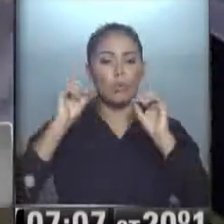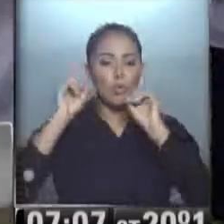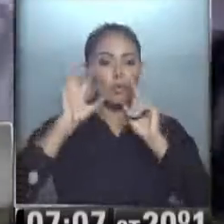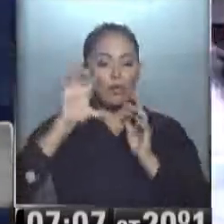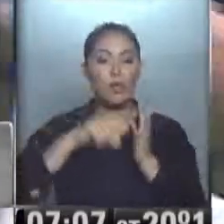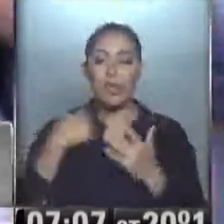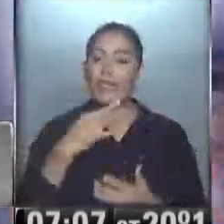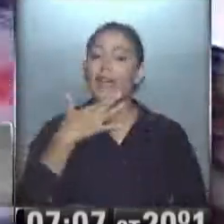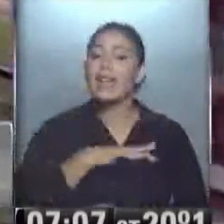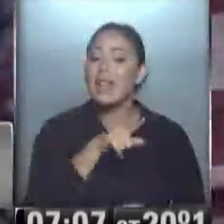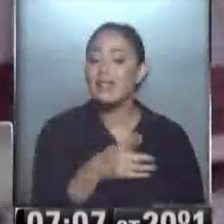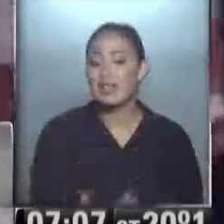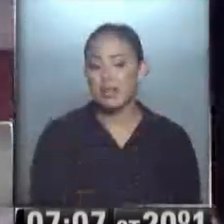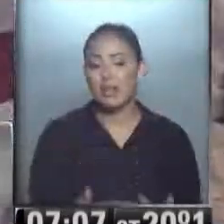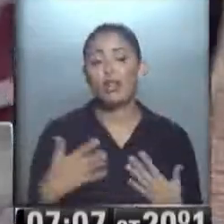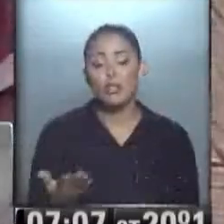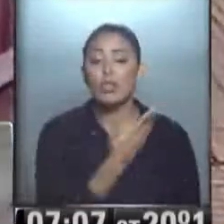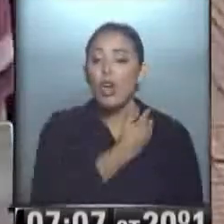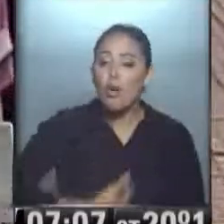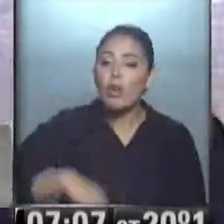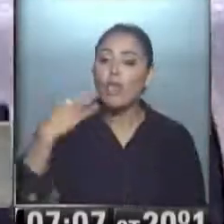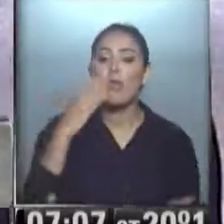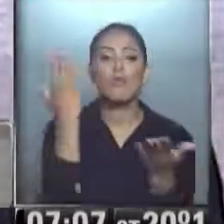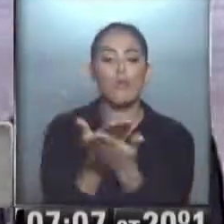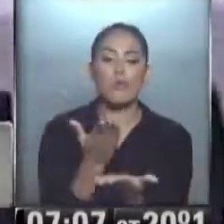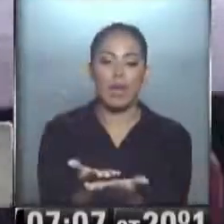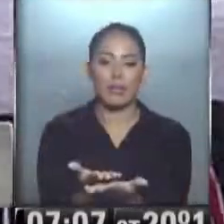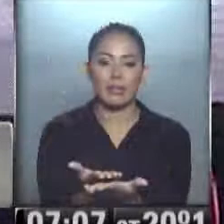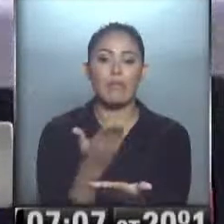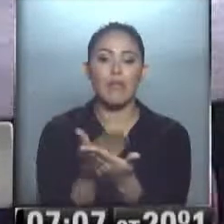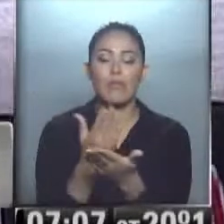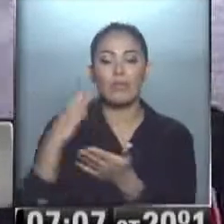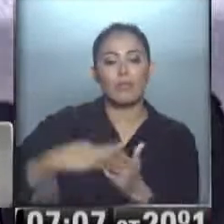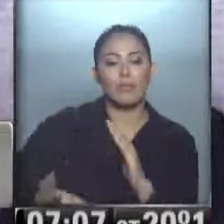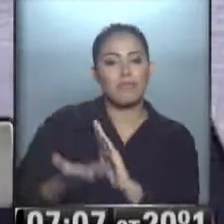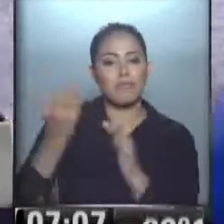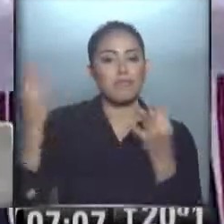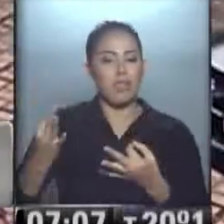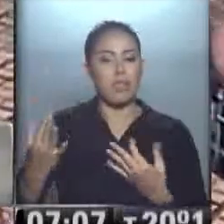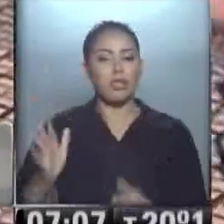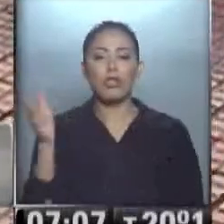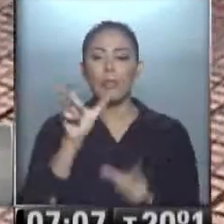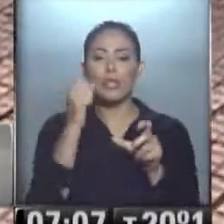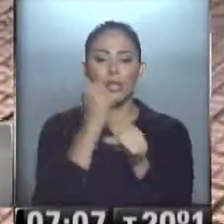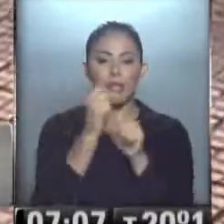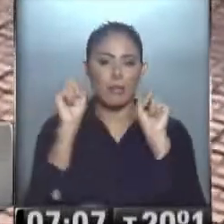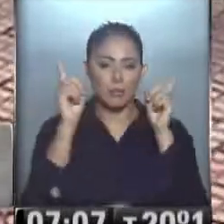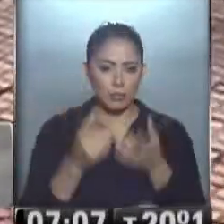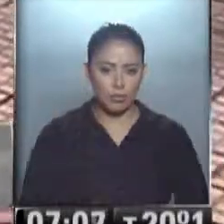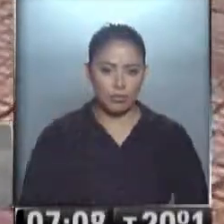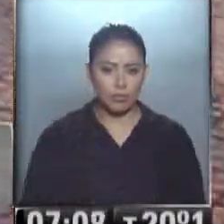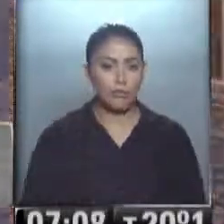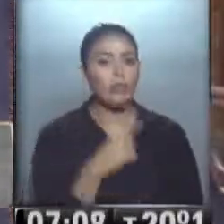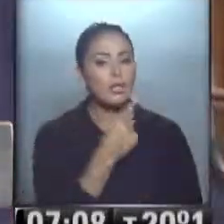entender eso y entonces lo que debería hacer el gobierno es hacer una propuesta de aumento salarial digno para los trabajadores de la educación que revivió la